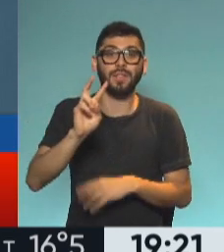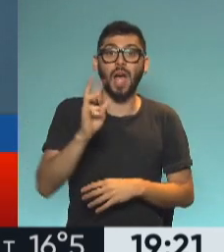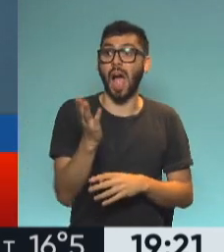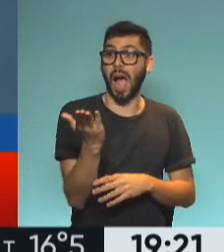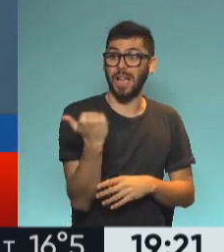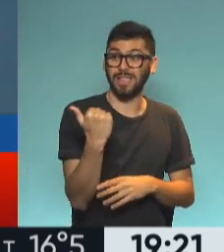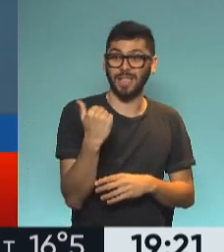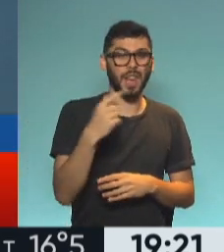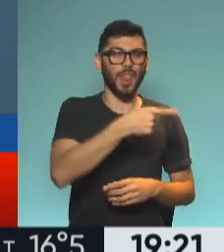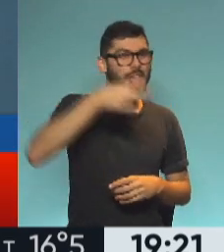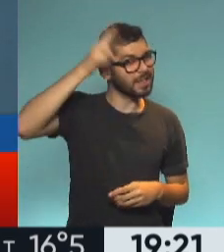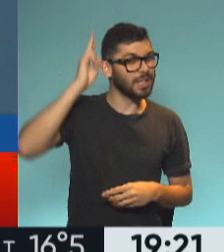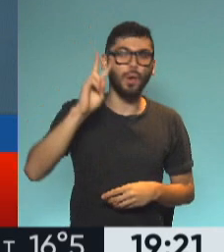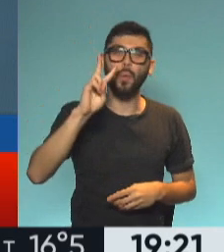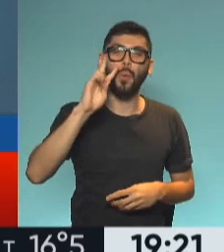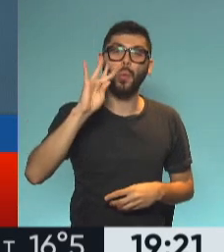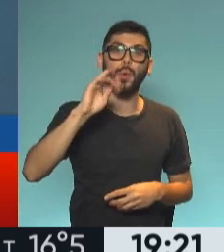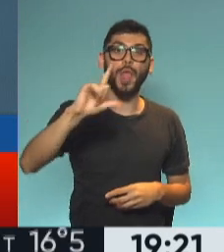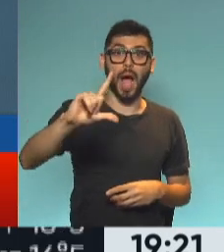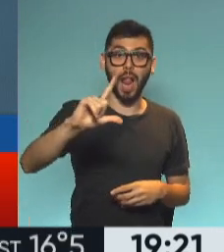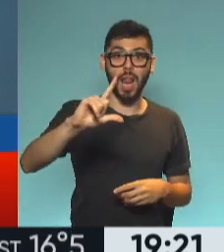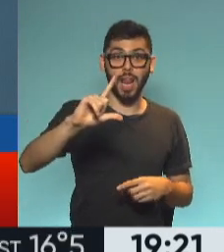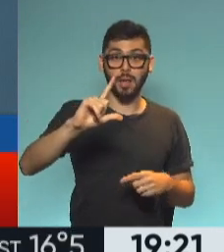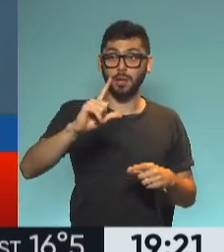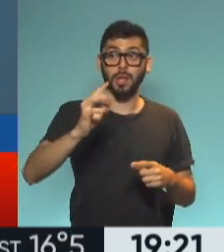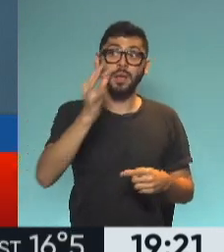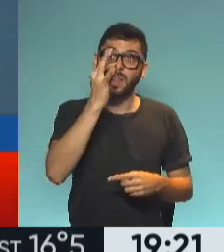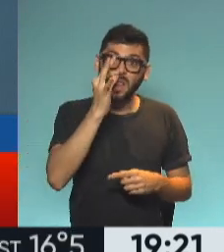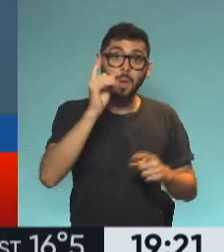ayer. El chileno que no va a jugar frente a la Argentina y no viajó y está